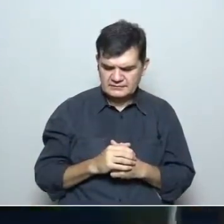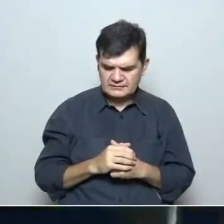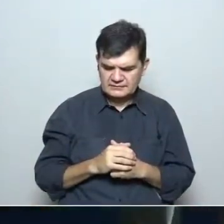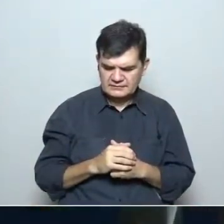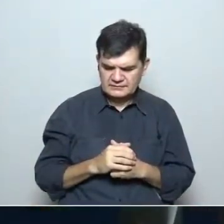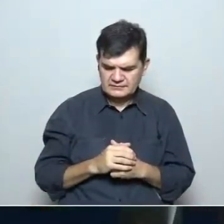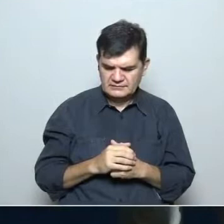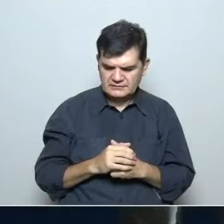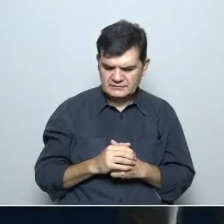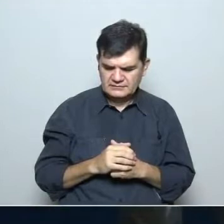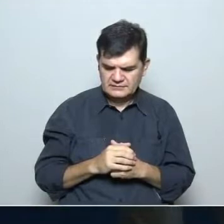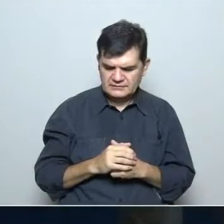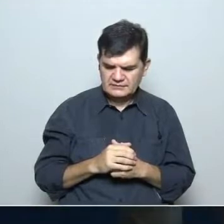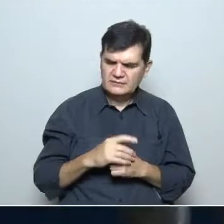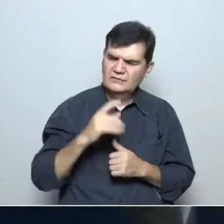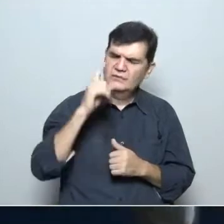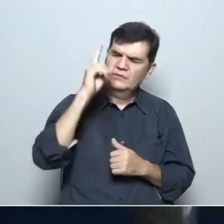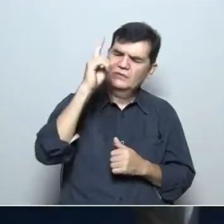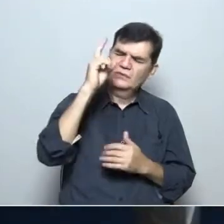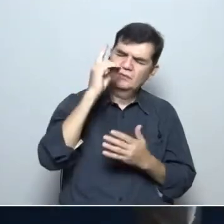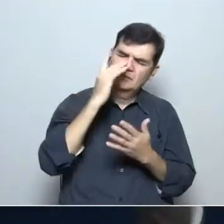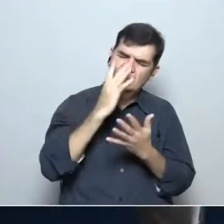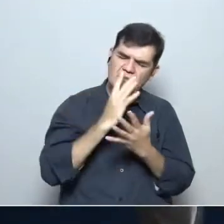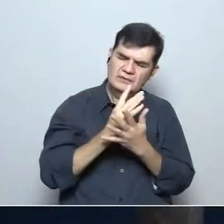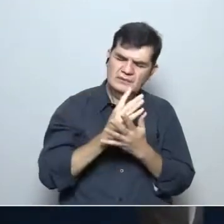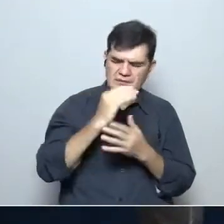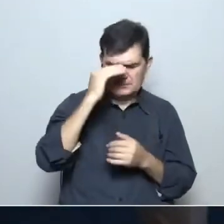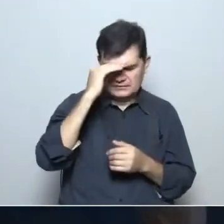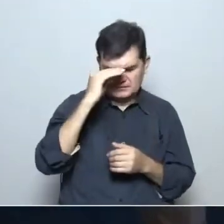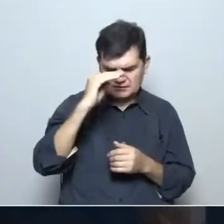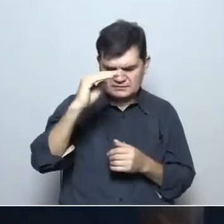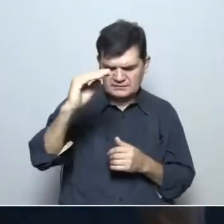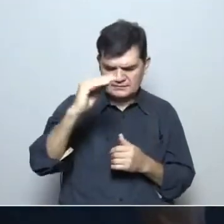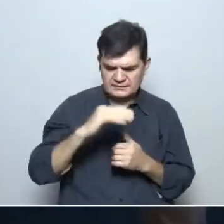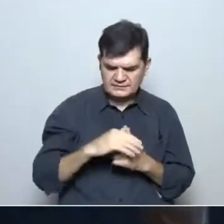Tú y nada más,